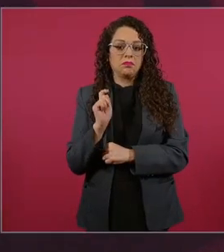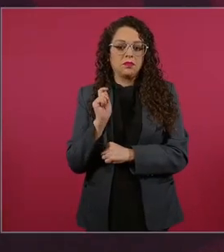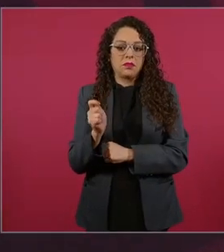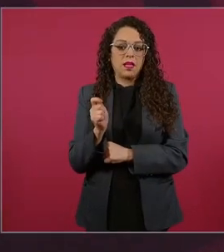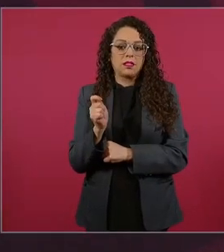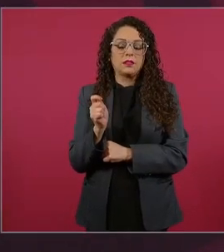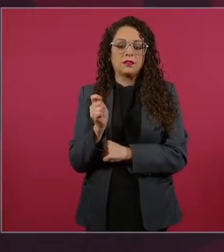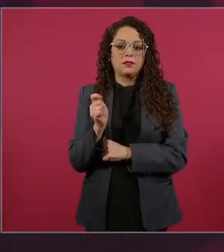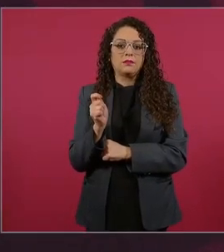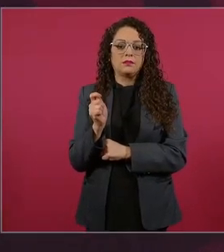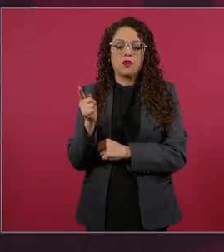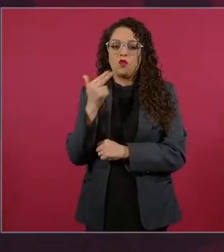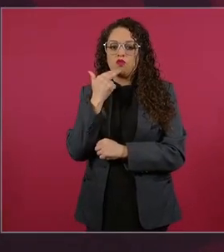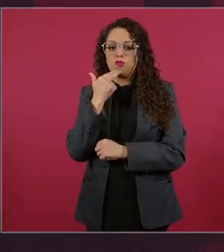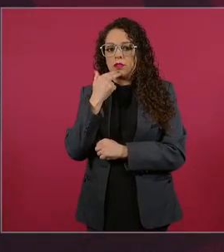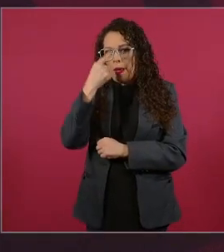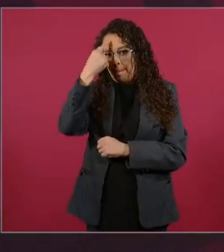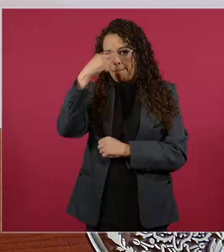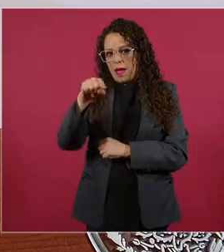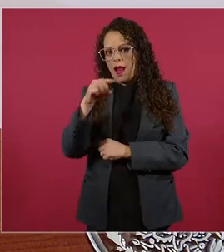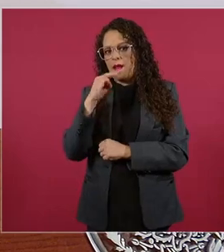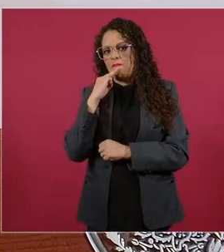mensajes o que se